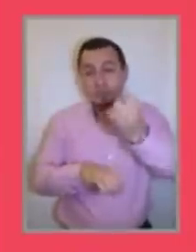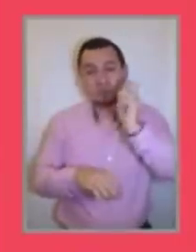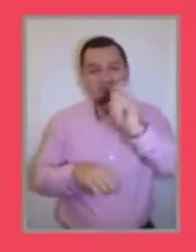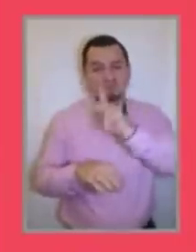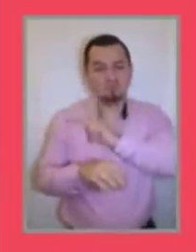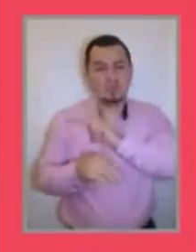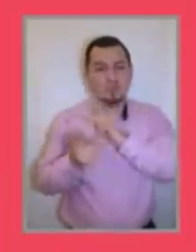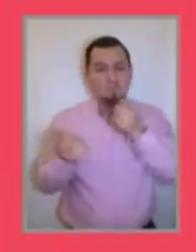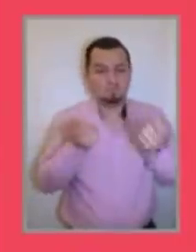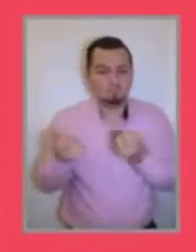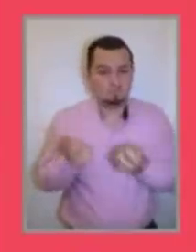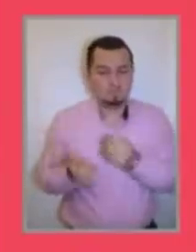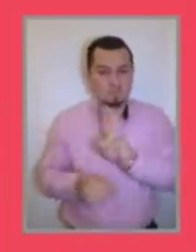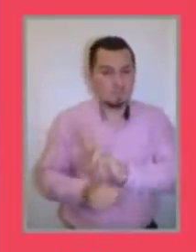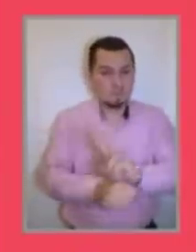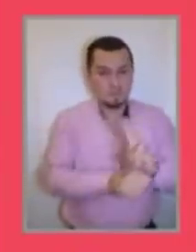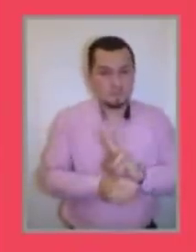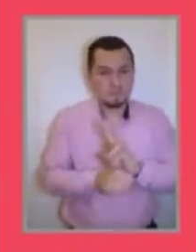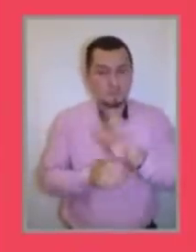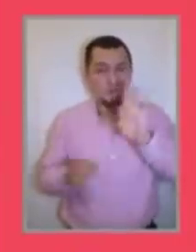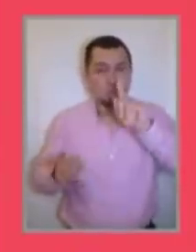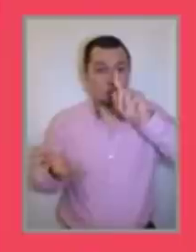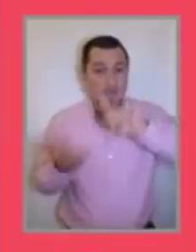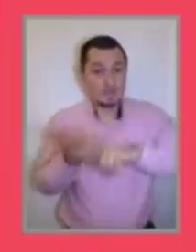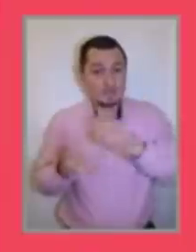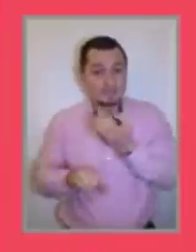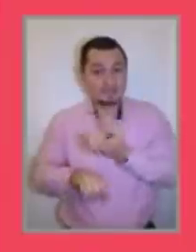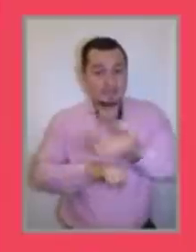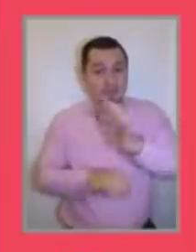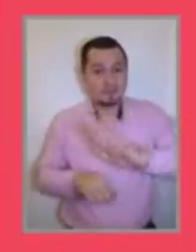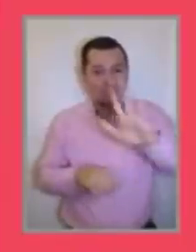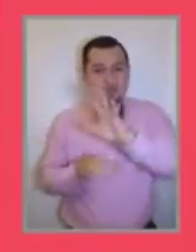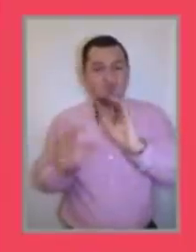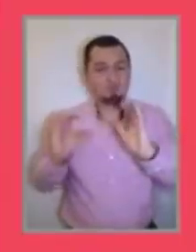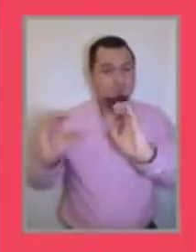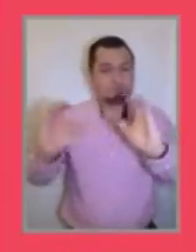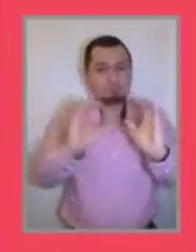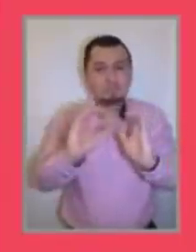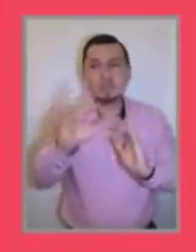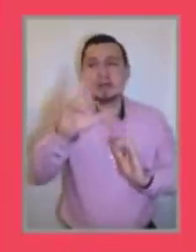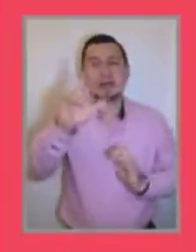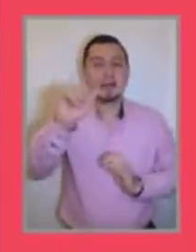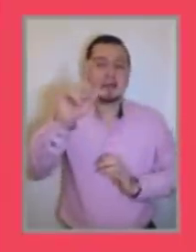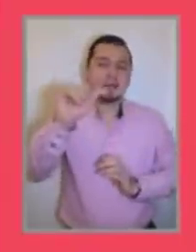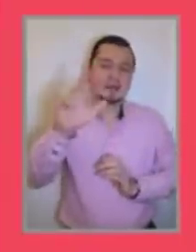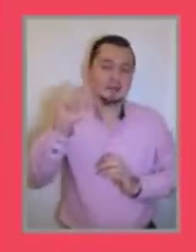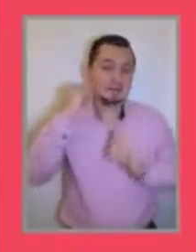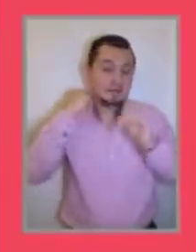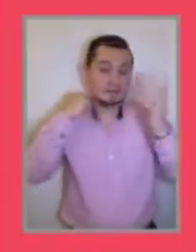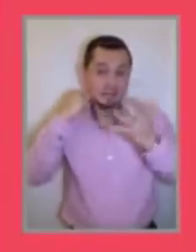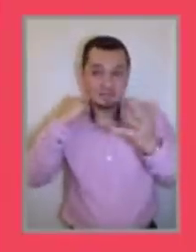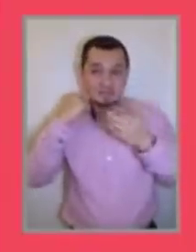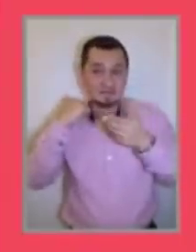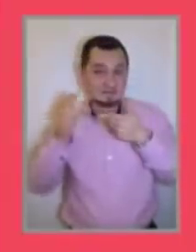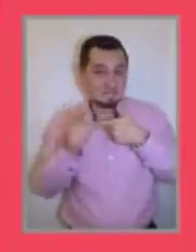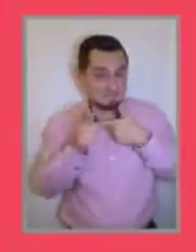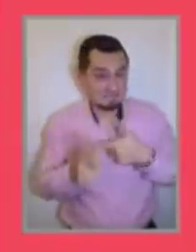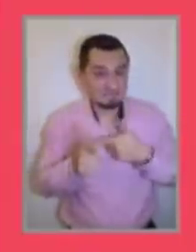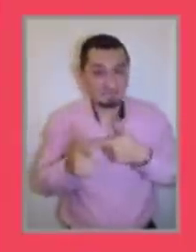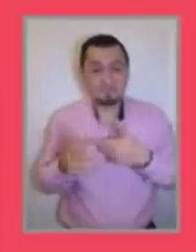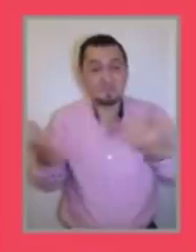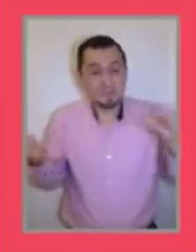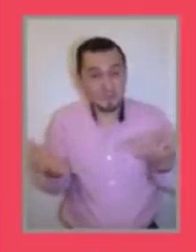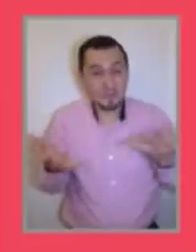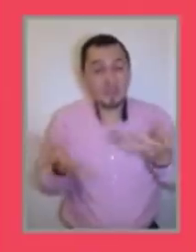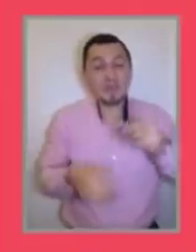sistema de vigilancia epidemiológica que hemos fortalecido a través de la estrategia de radar, que hemos logrado hacer ya al